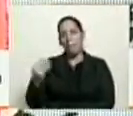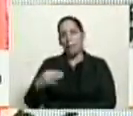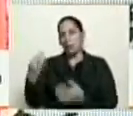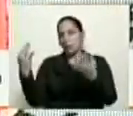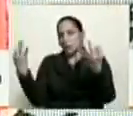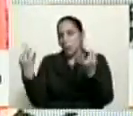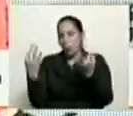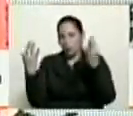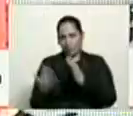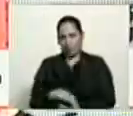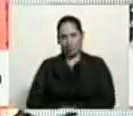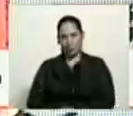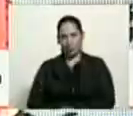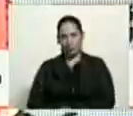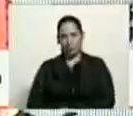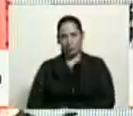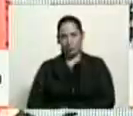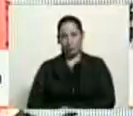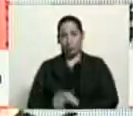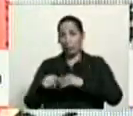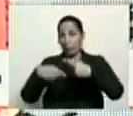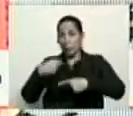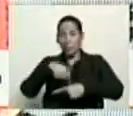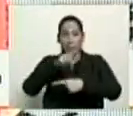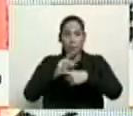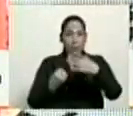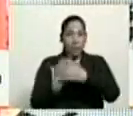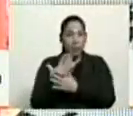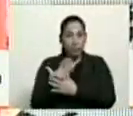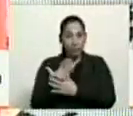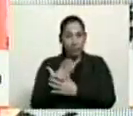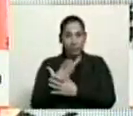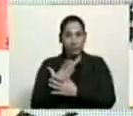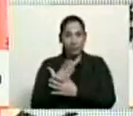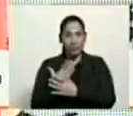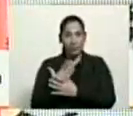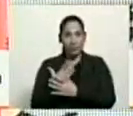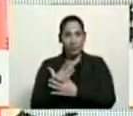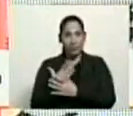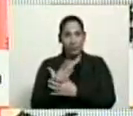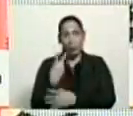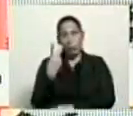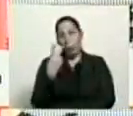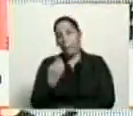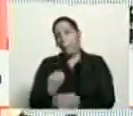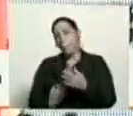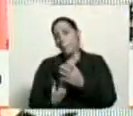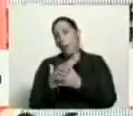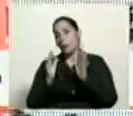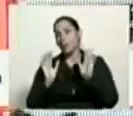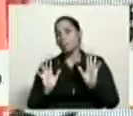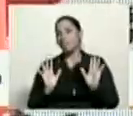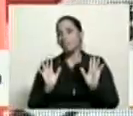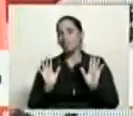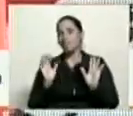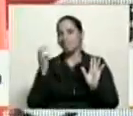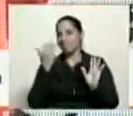Lo más seguro es que después del primero de mayo, viene el 2 de mayo.